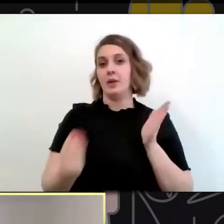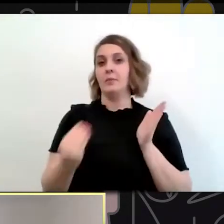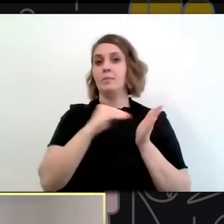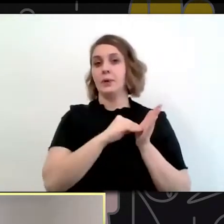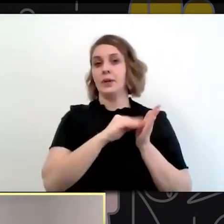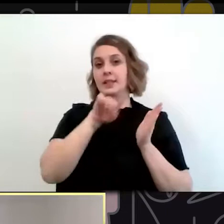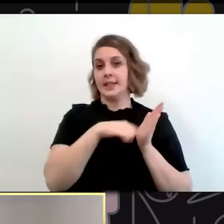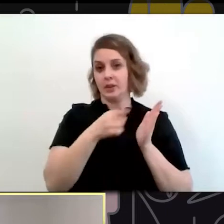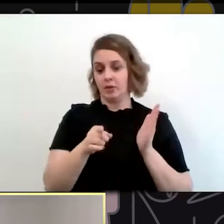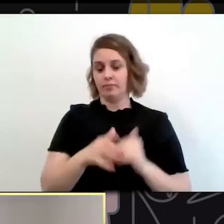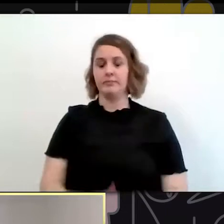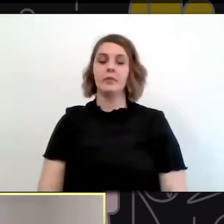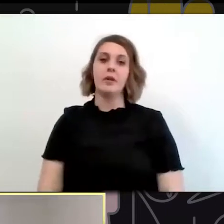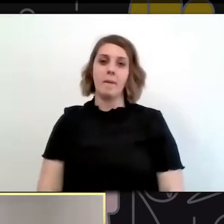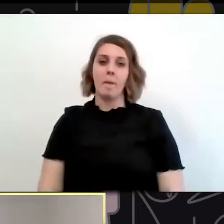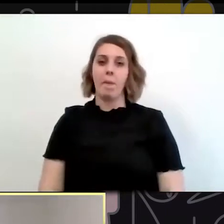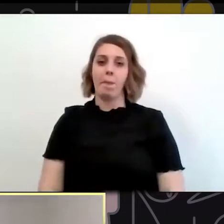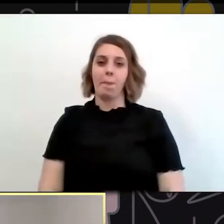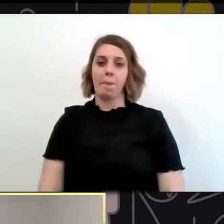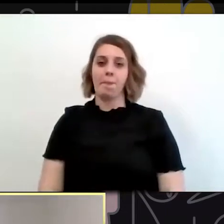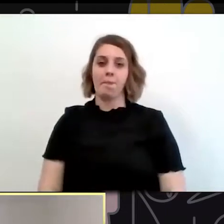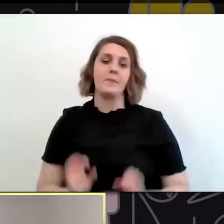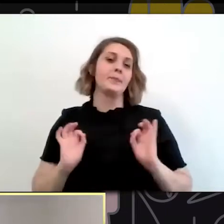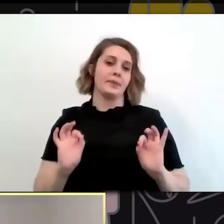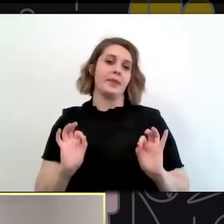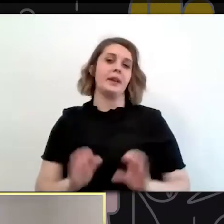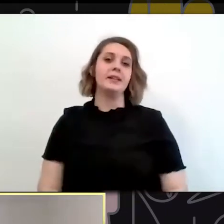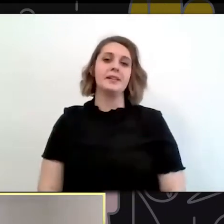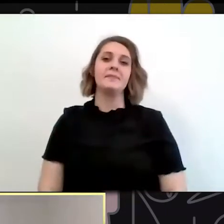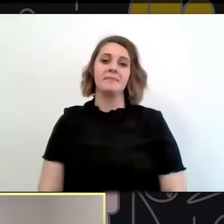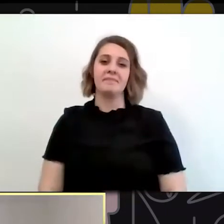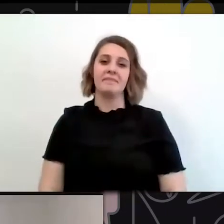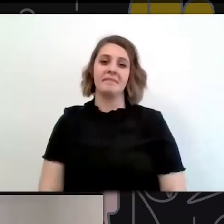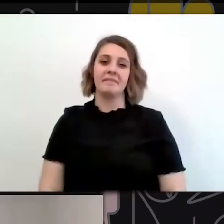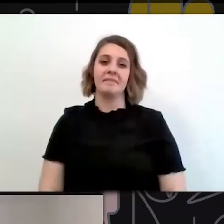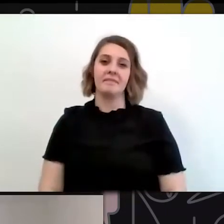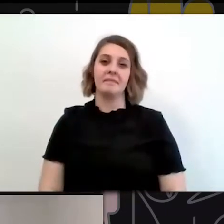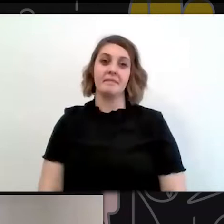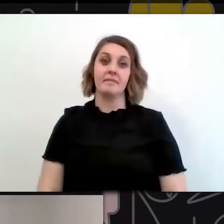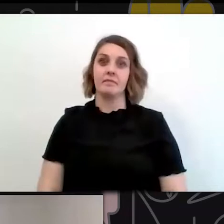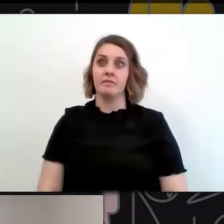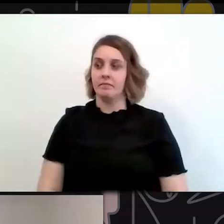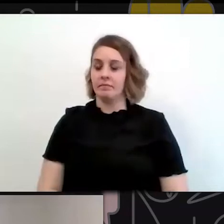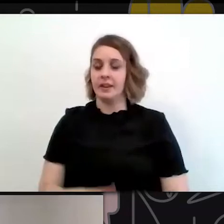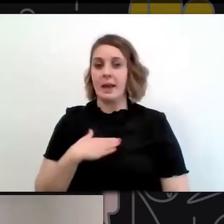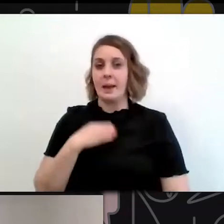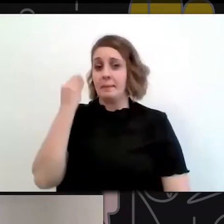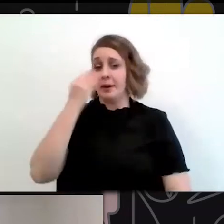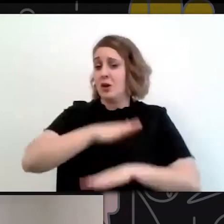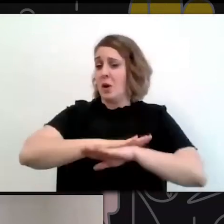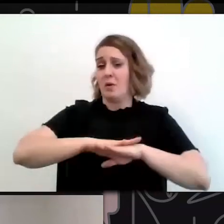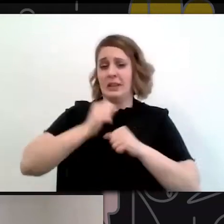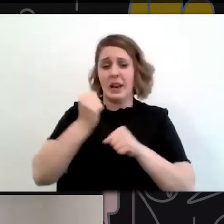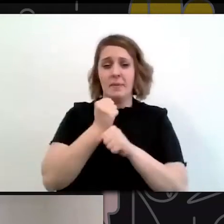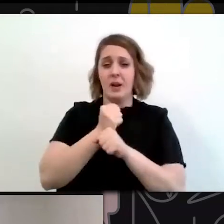hablaba antes. Esta es la evaluación de tecnologías sanitarias. A mí me parece que es imprescindible vuestro